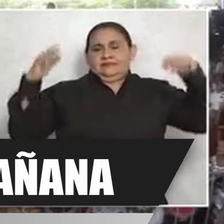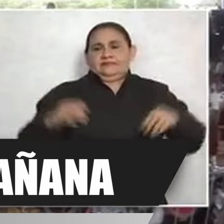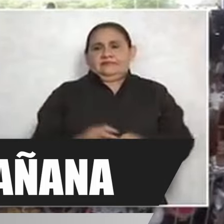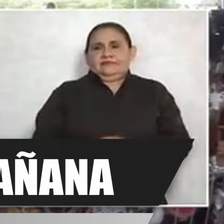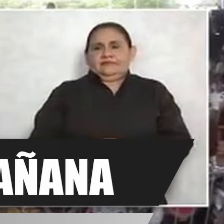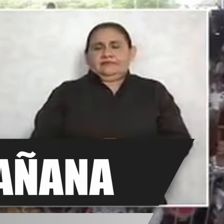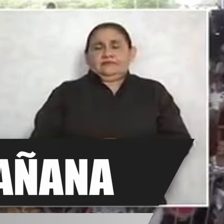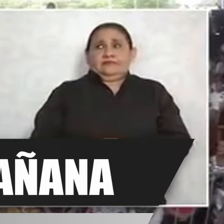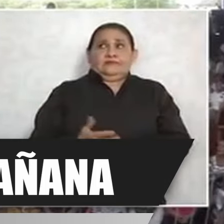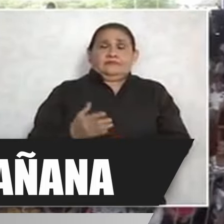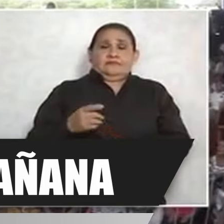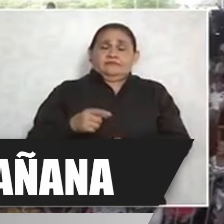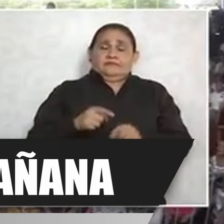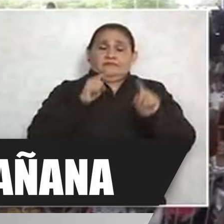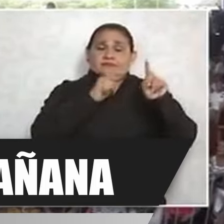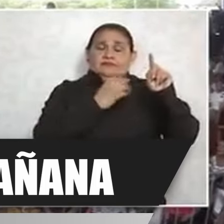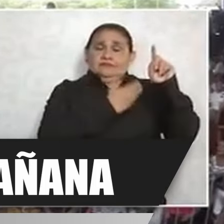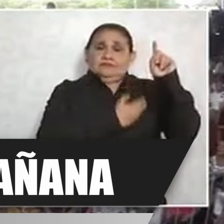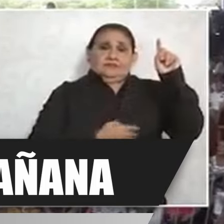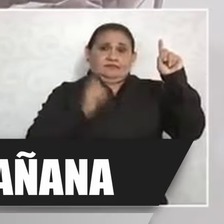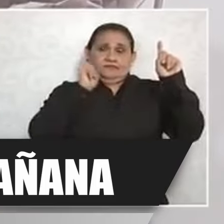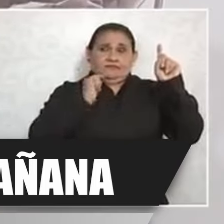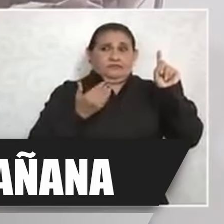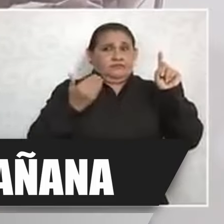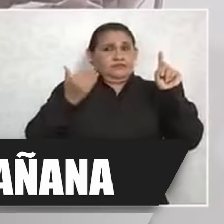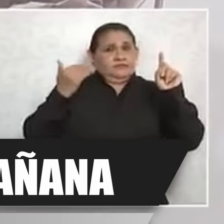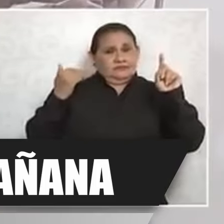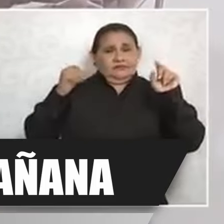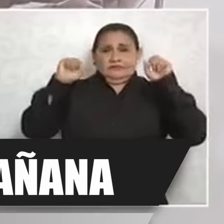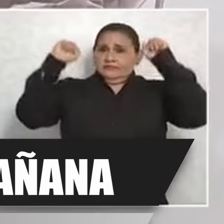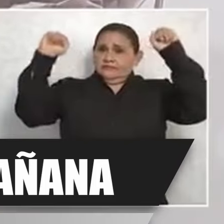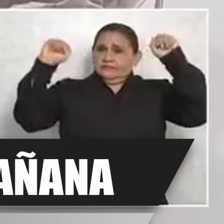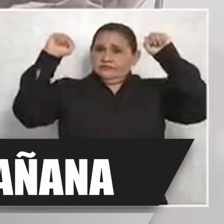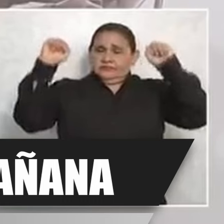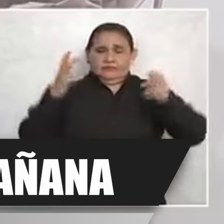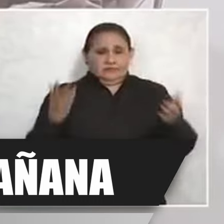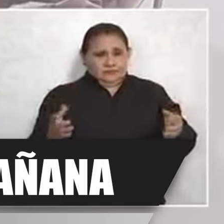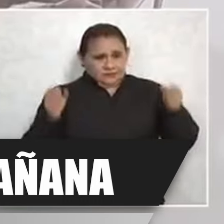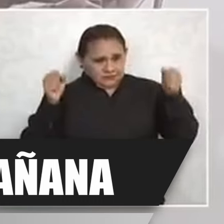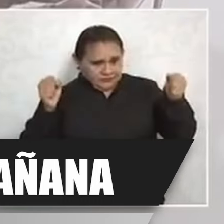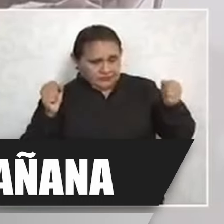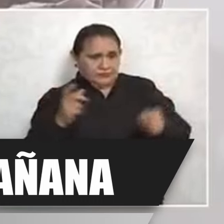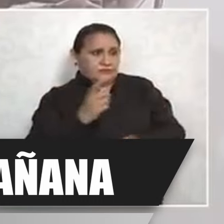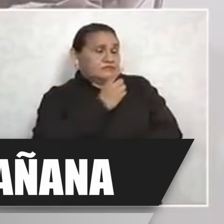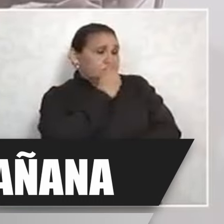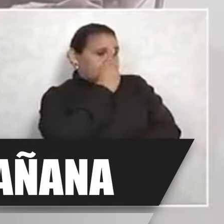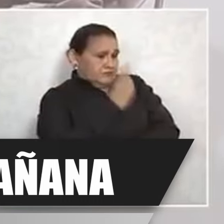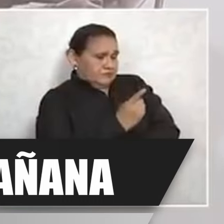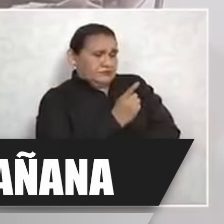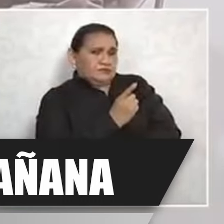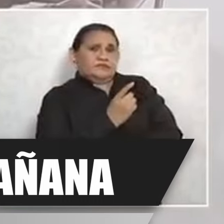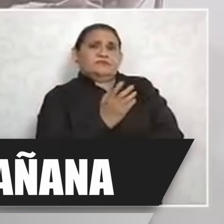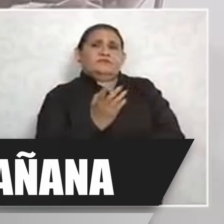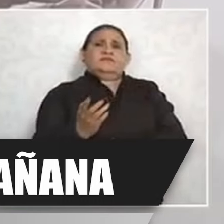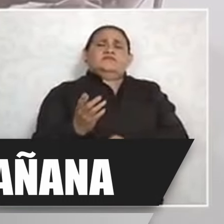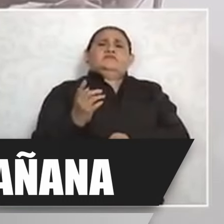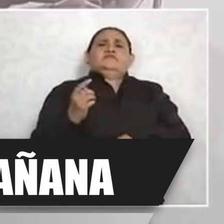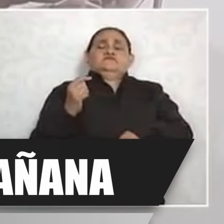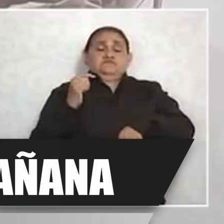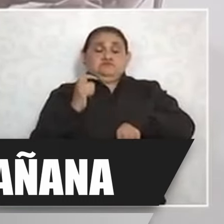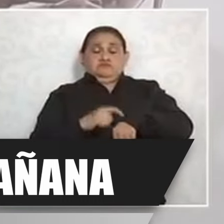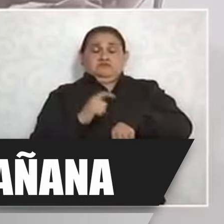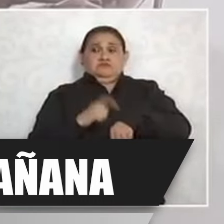Cuando estuve aquí en campaña, les dije que era tiempo de